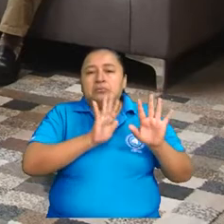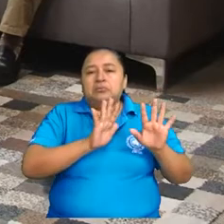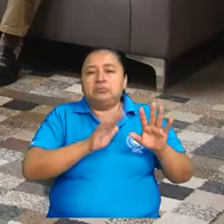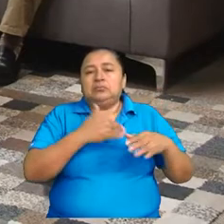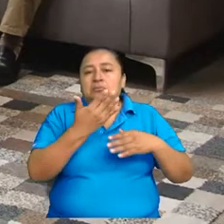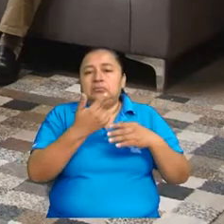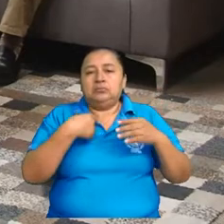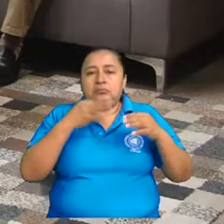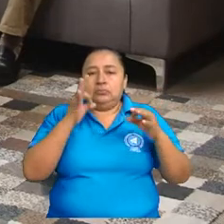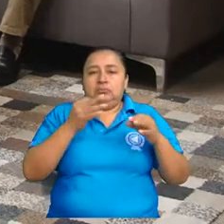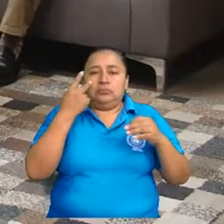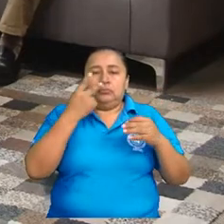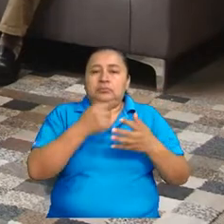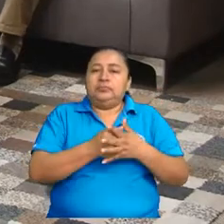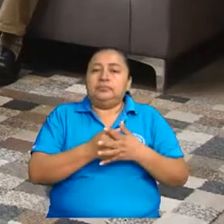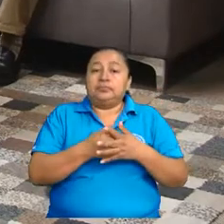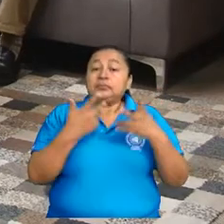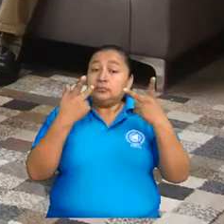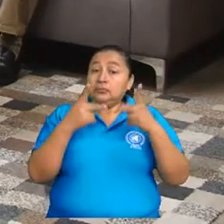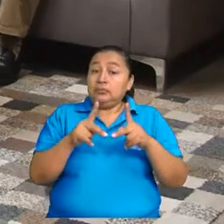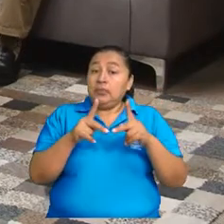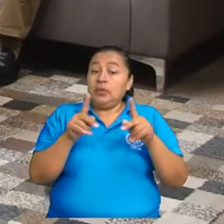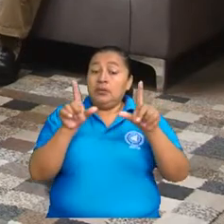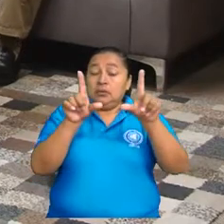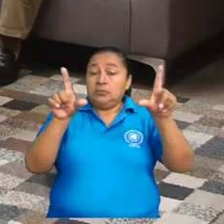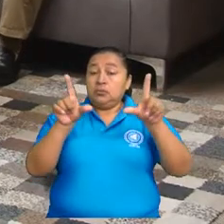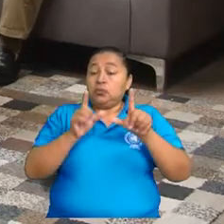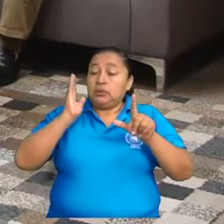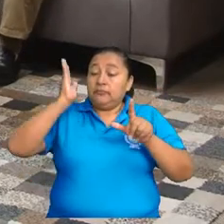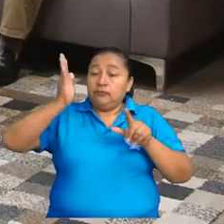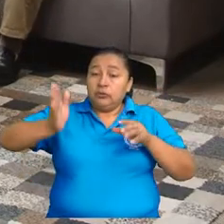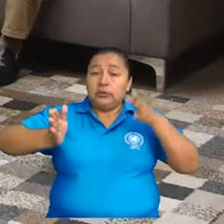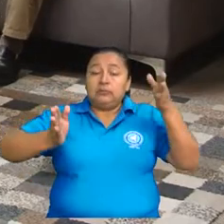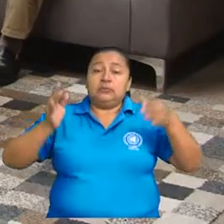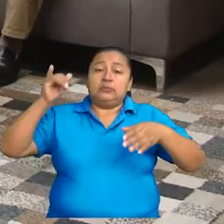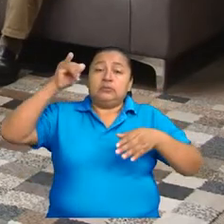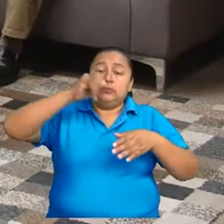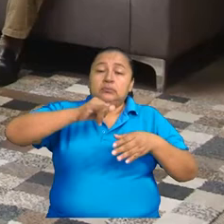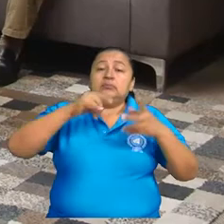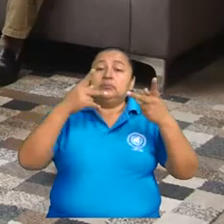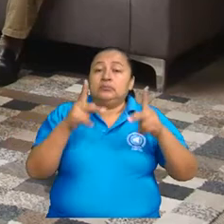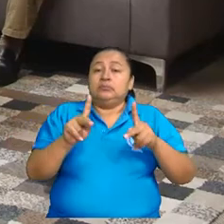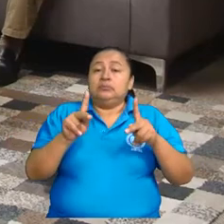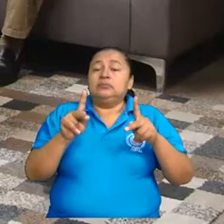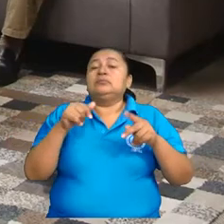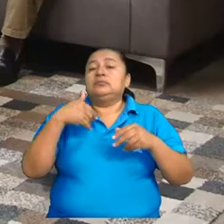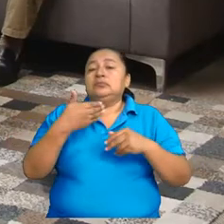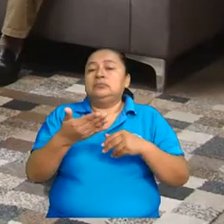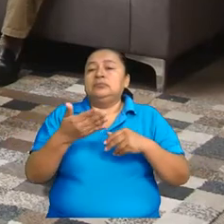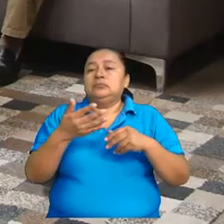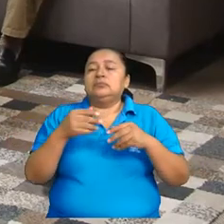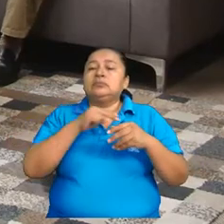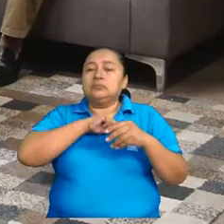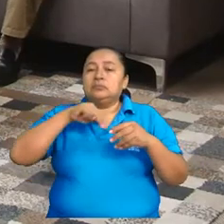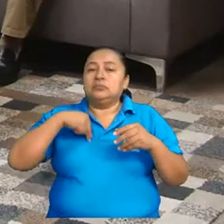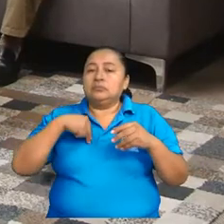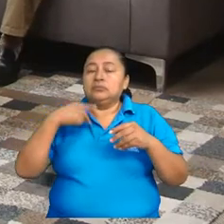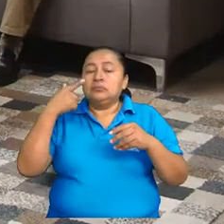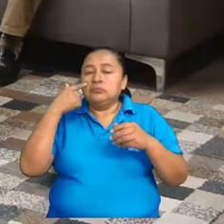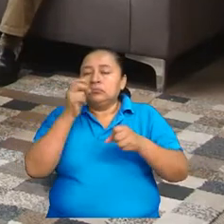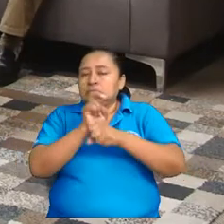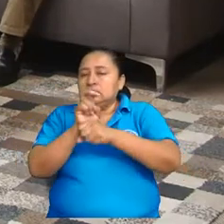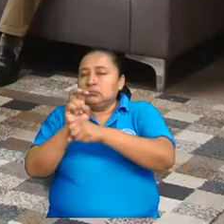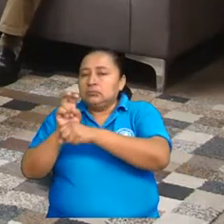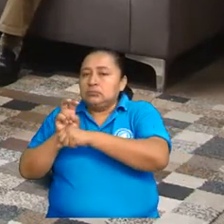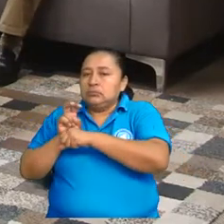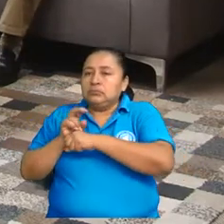las medidas preventivas. Pero los puntos de entrada, ¿verdad? Sí, sí. Además de los puntos de entrada, nosotros montamos la vigilancia